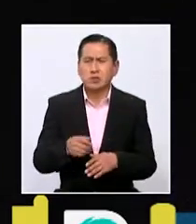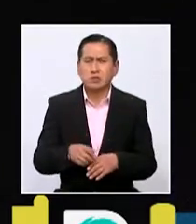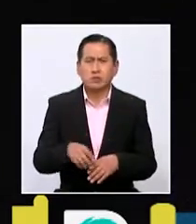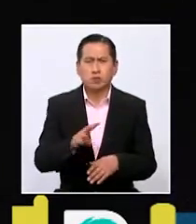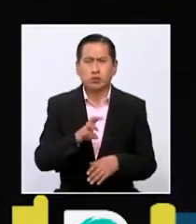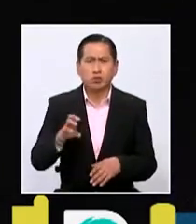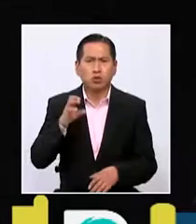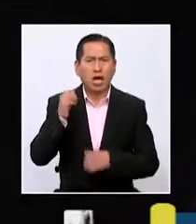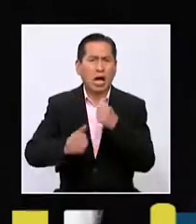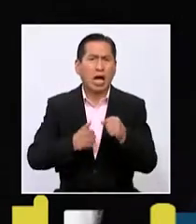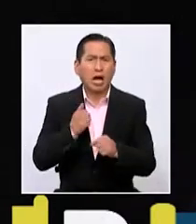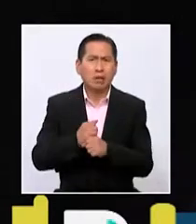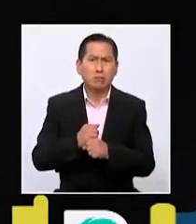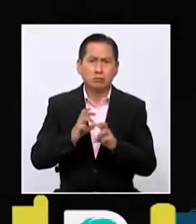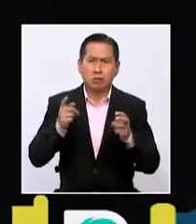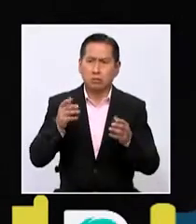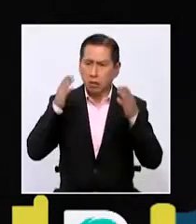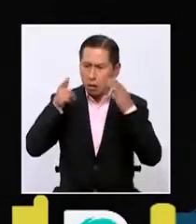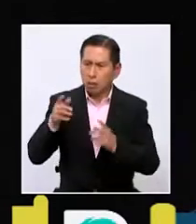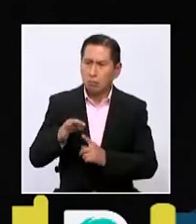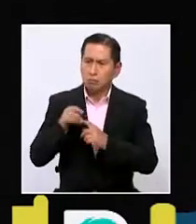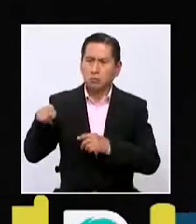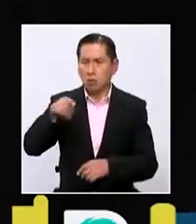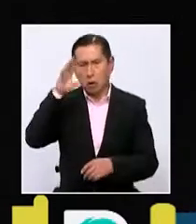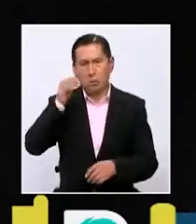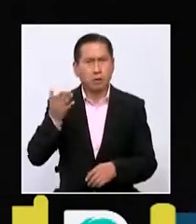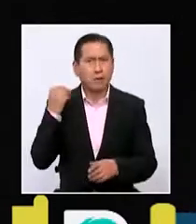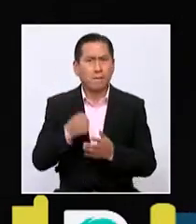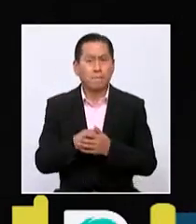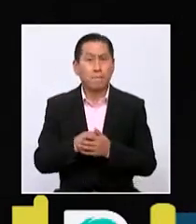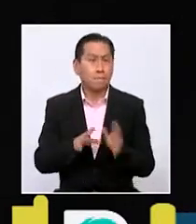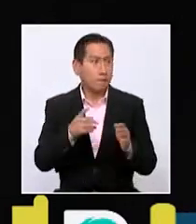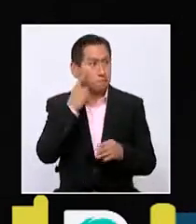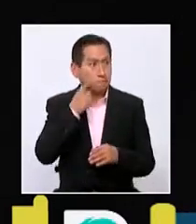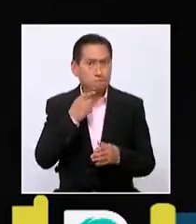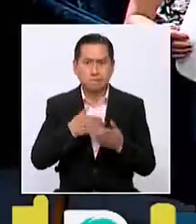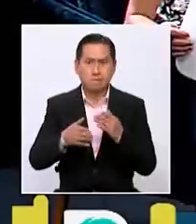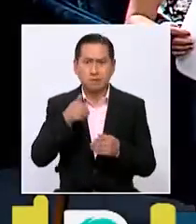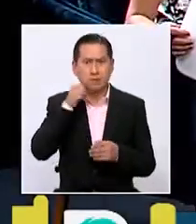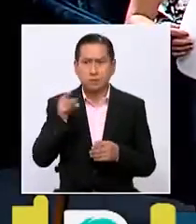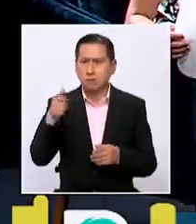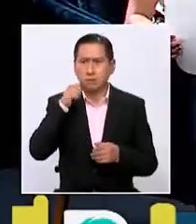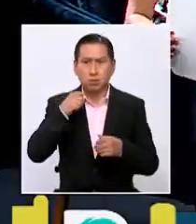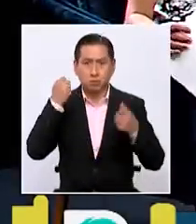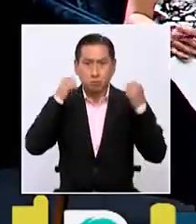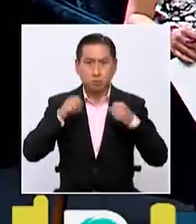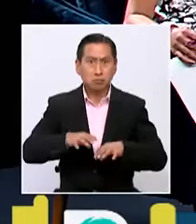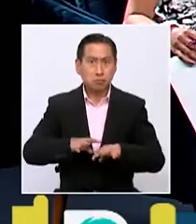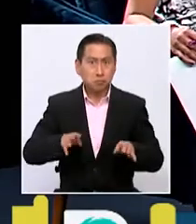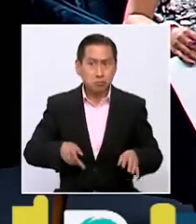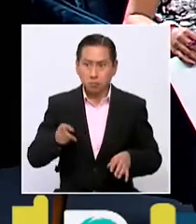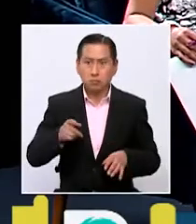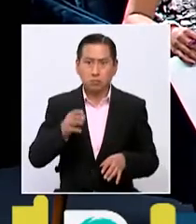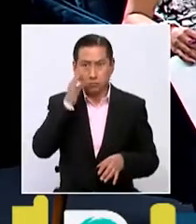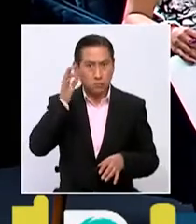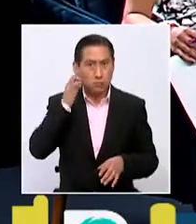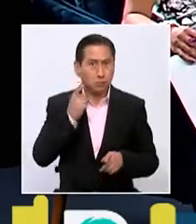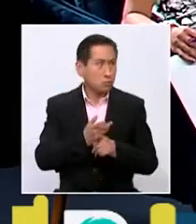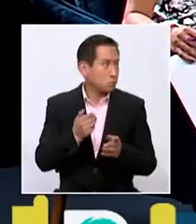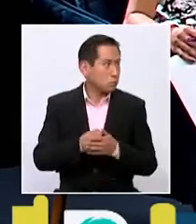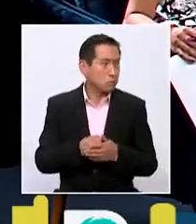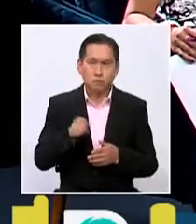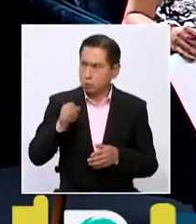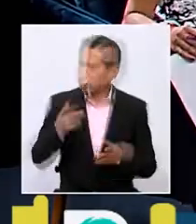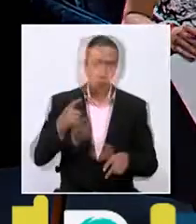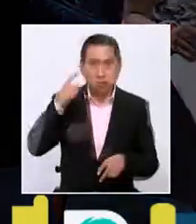2 siglos era un tema exclusivo y destinado a los hombres. Claro, y ojo, que no es cualquier mujer, que es la mujer de pollera, es la mujer andina. Exactamente. Que uno